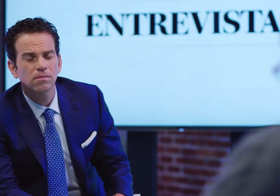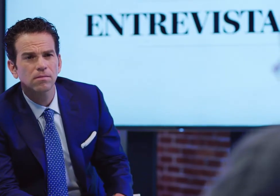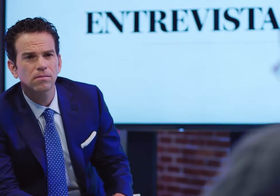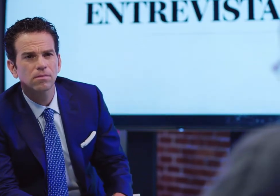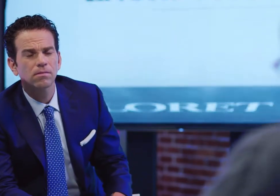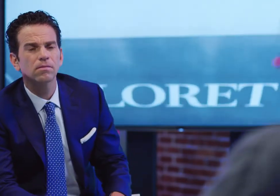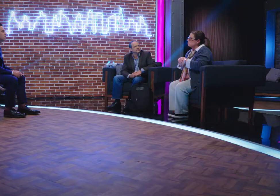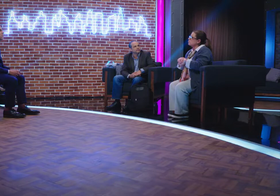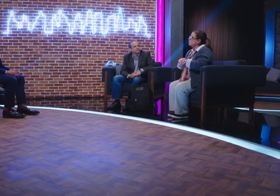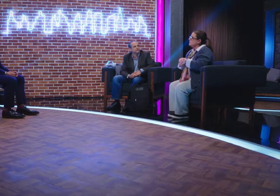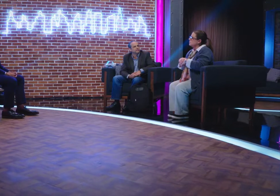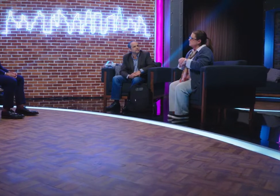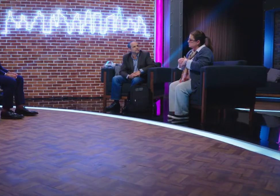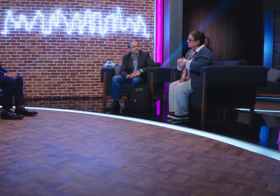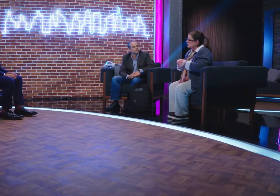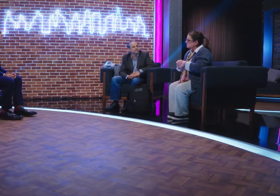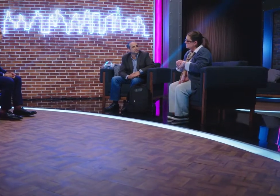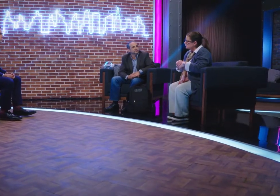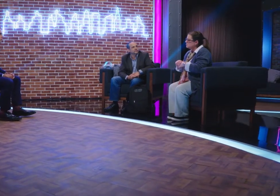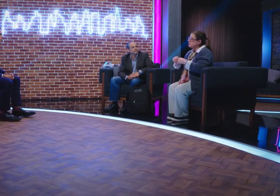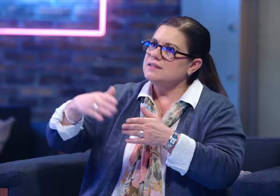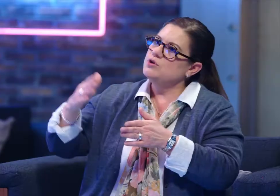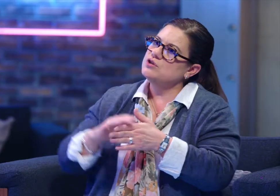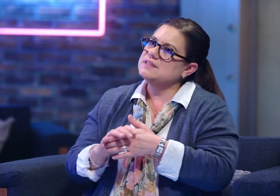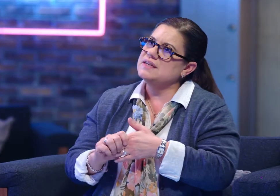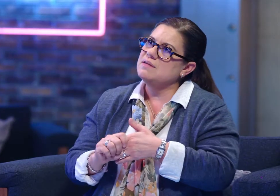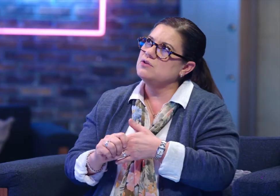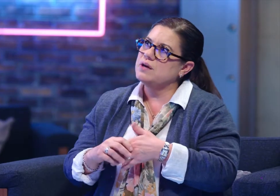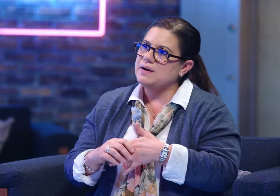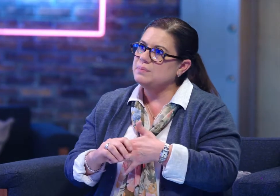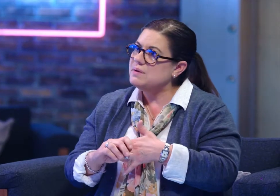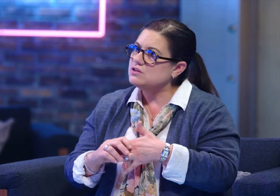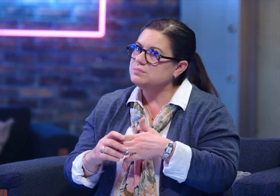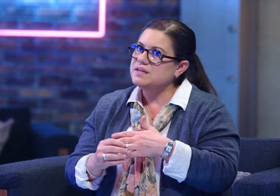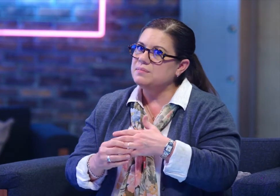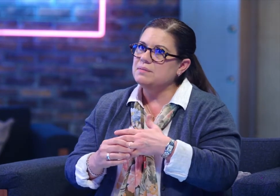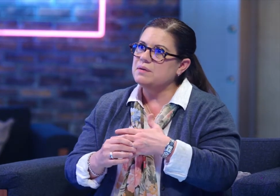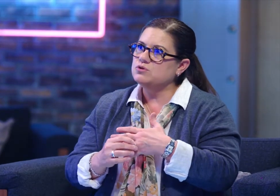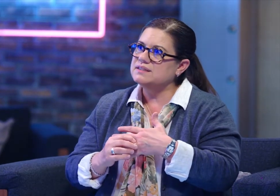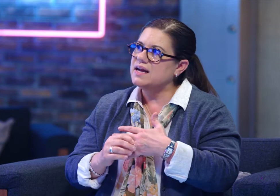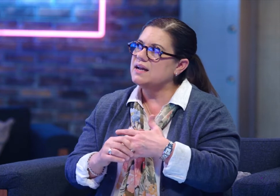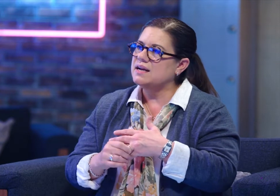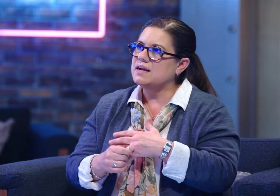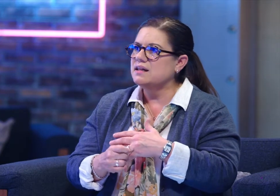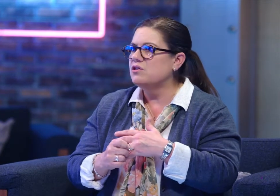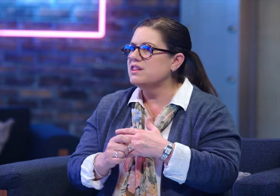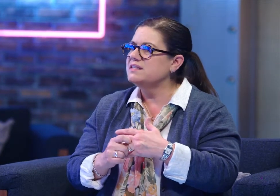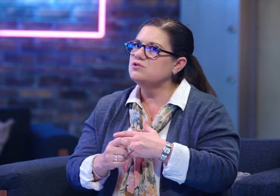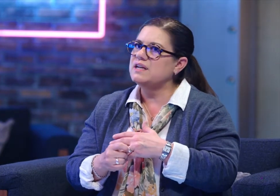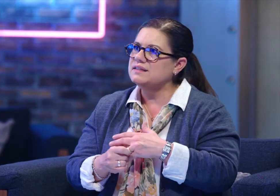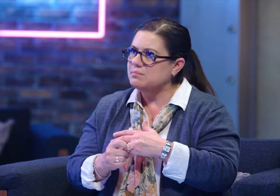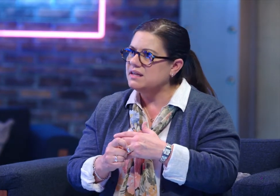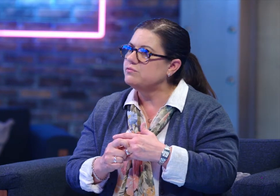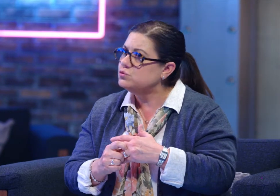los Centros para el Control y Prevención de Enfermedades en Estados Unidos. Esas proyecciones están hablando que para el 1 de septiembre vamos a estar en